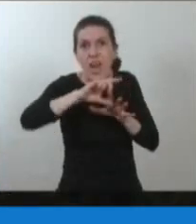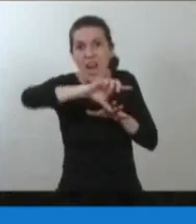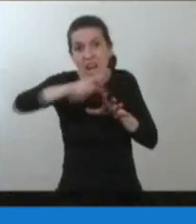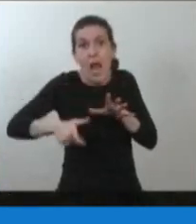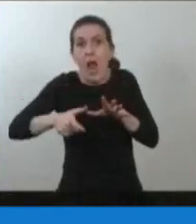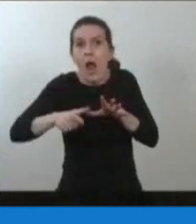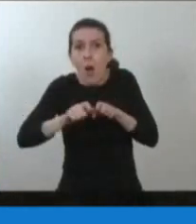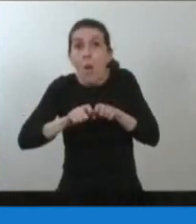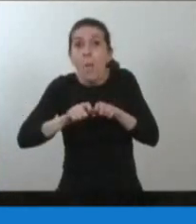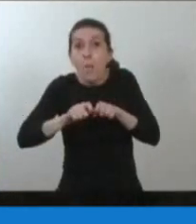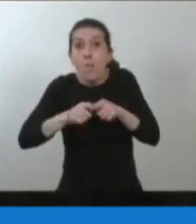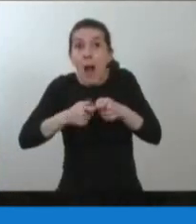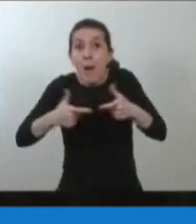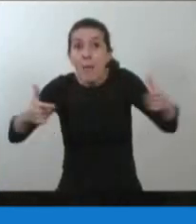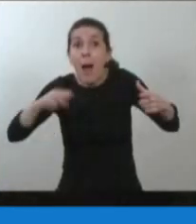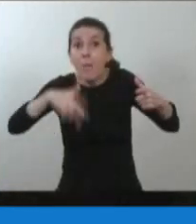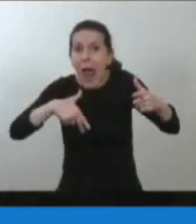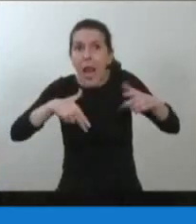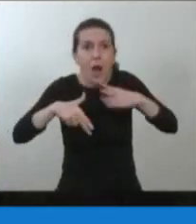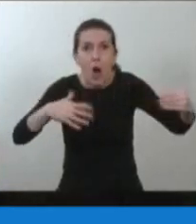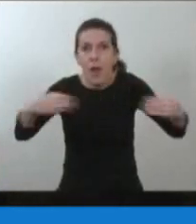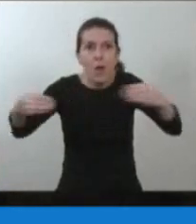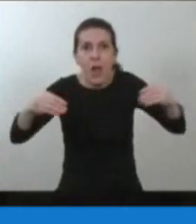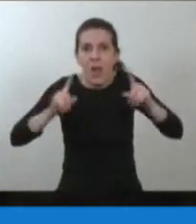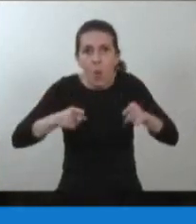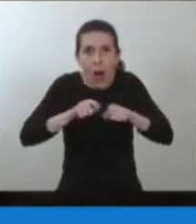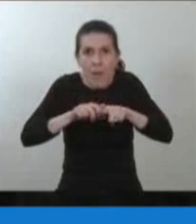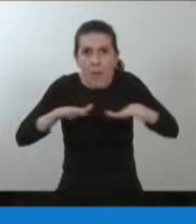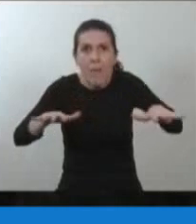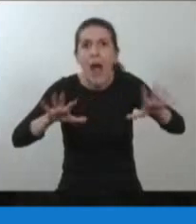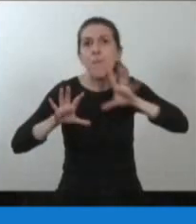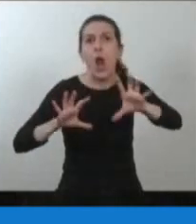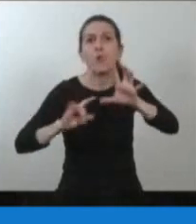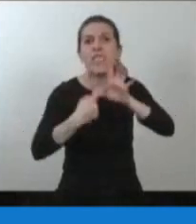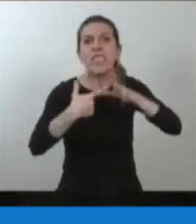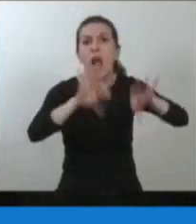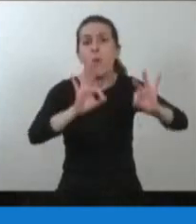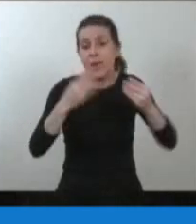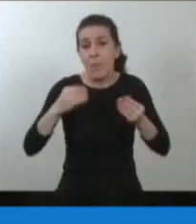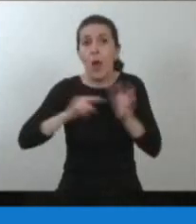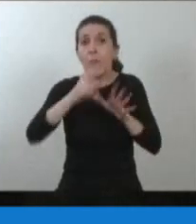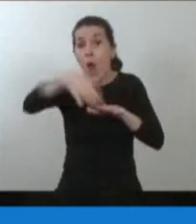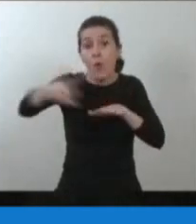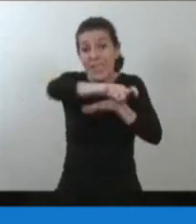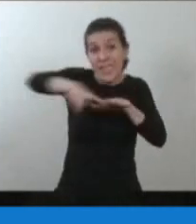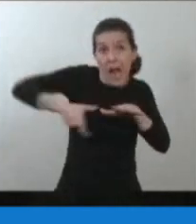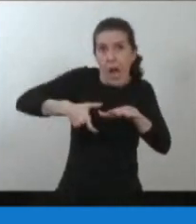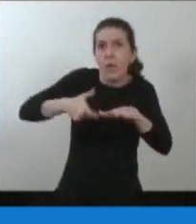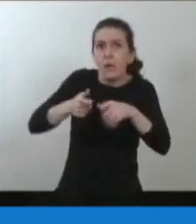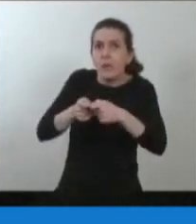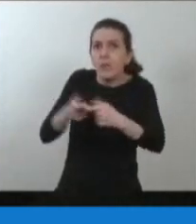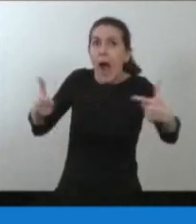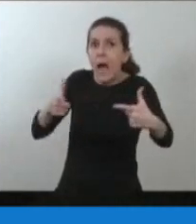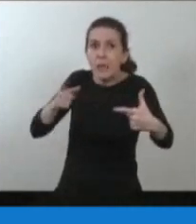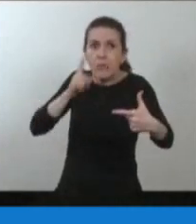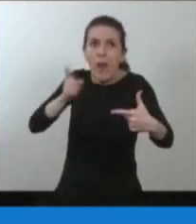la provincia porque empezamos por el gran buenos aires- porque es el lugar más populoso y es el lugar donde el problema